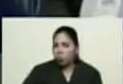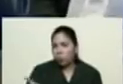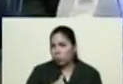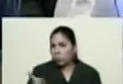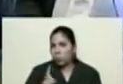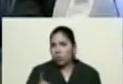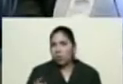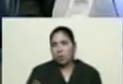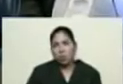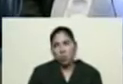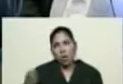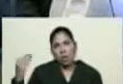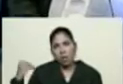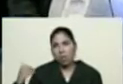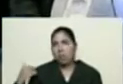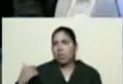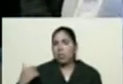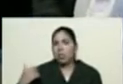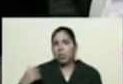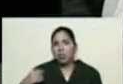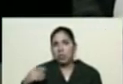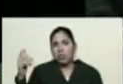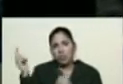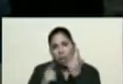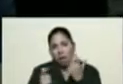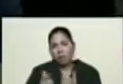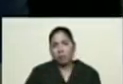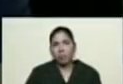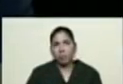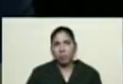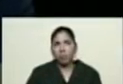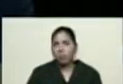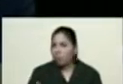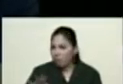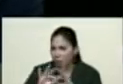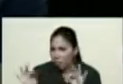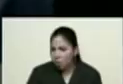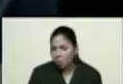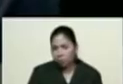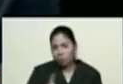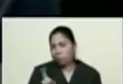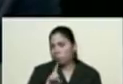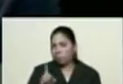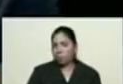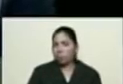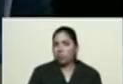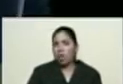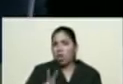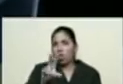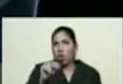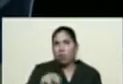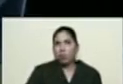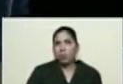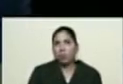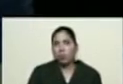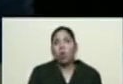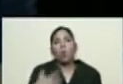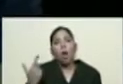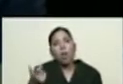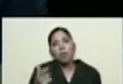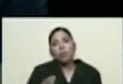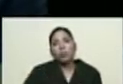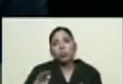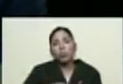Plaza Altamira, al Chávez del año 2002. No es esa la manera. Busquemos una solución política. Y